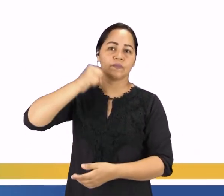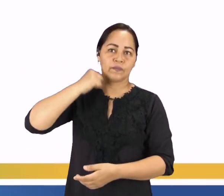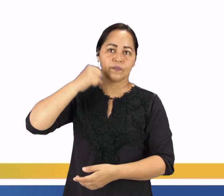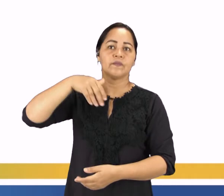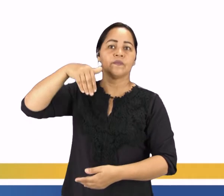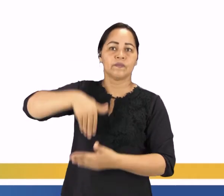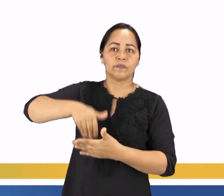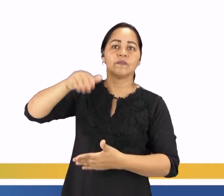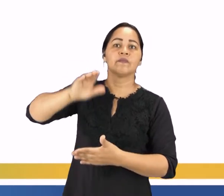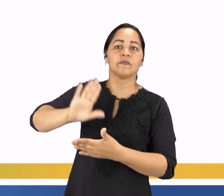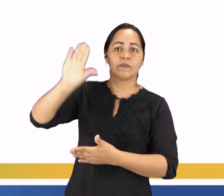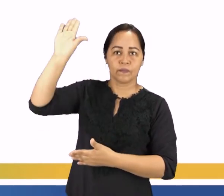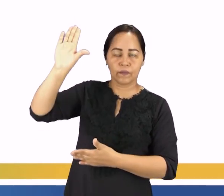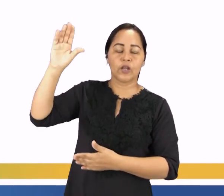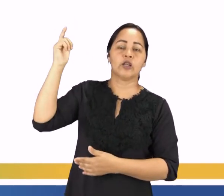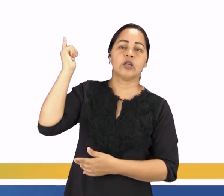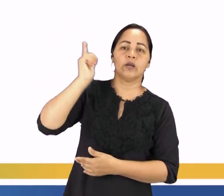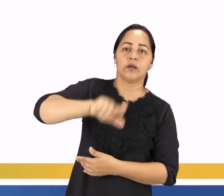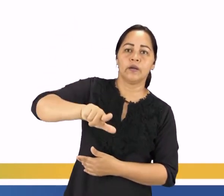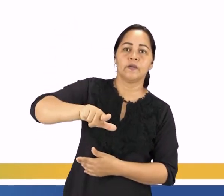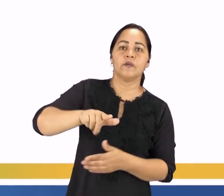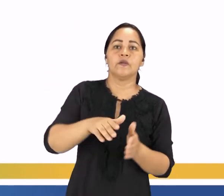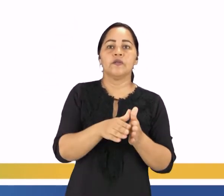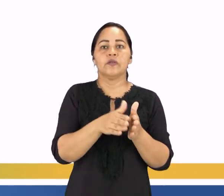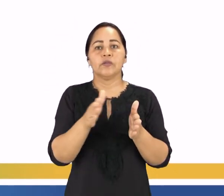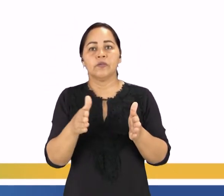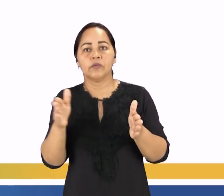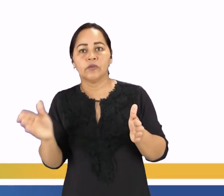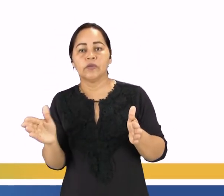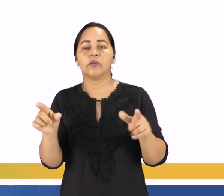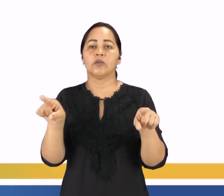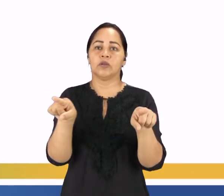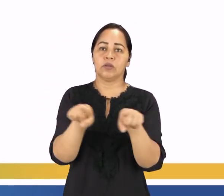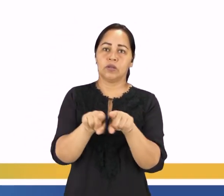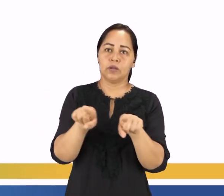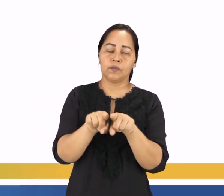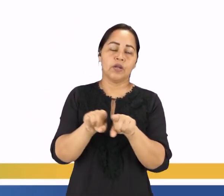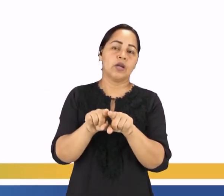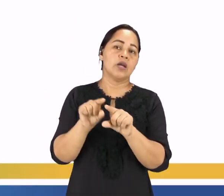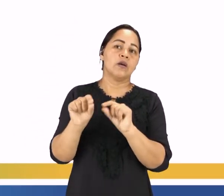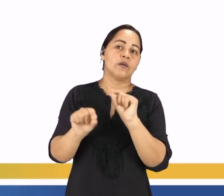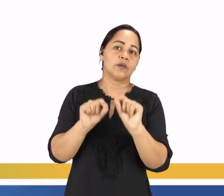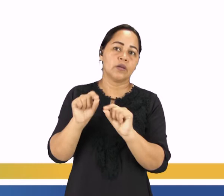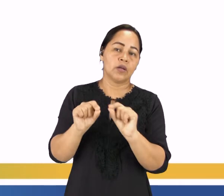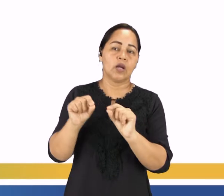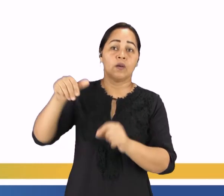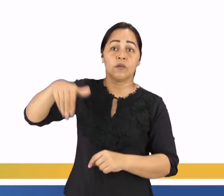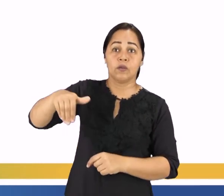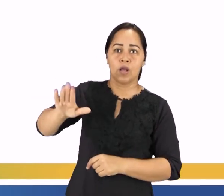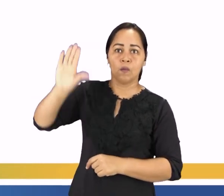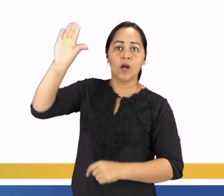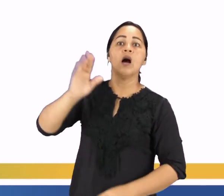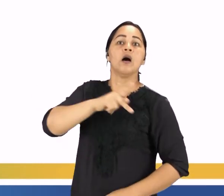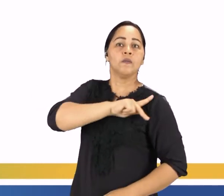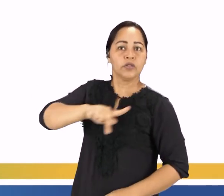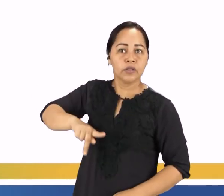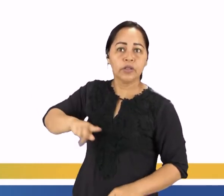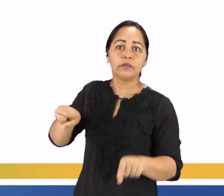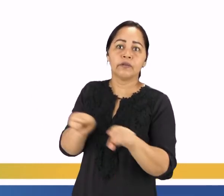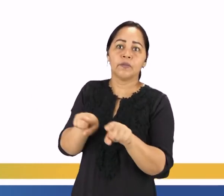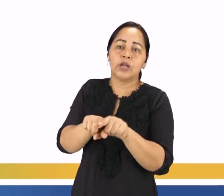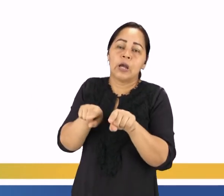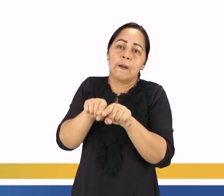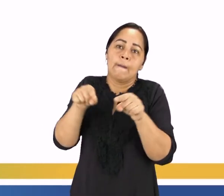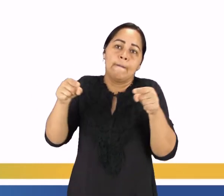República. Durante este proceso, Neruda también fue candidato a la presidencia, pero